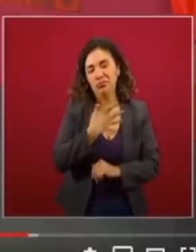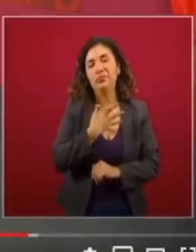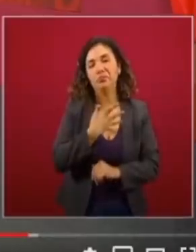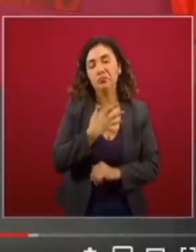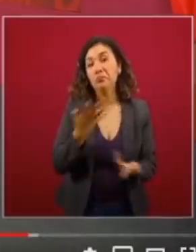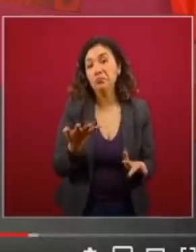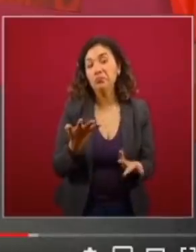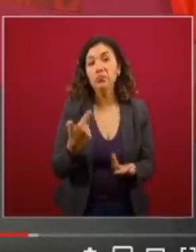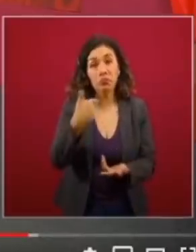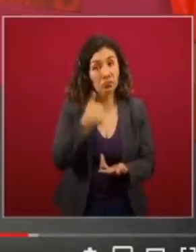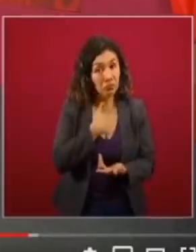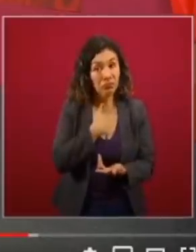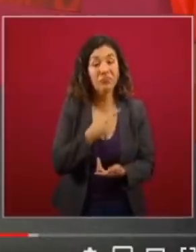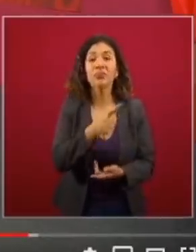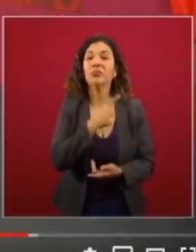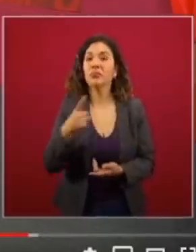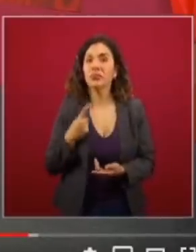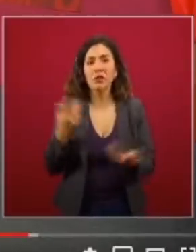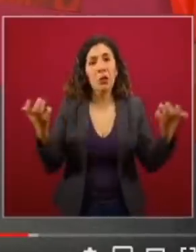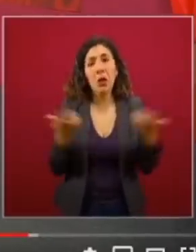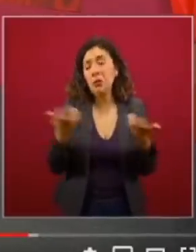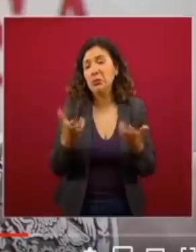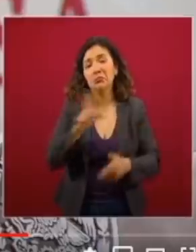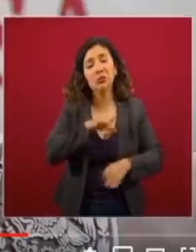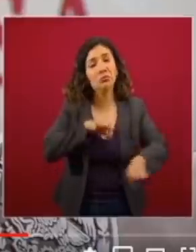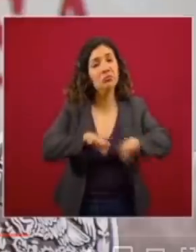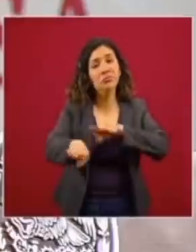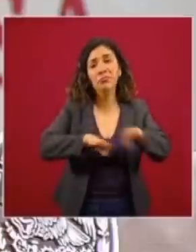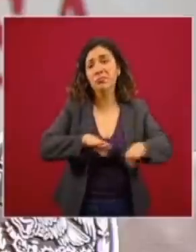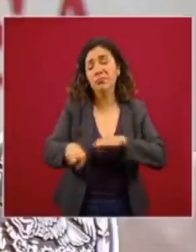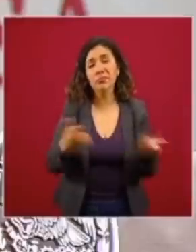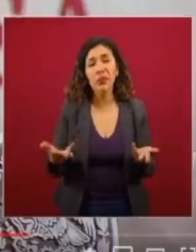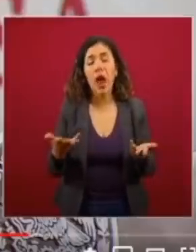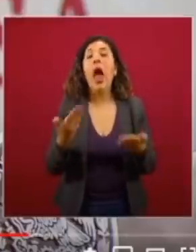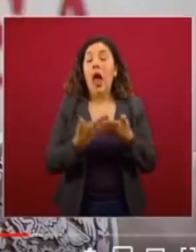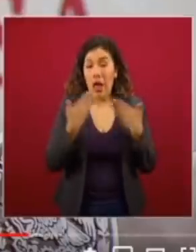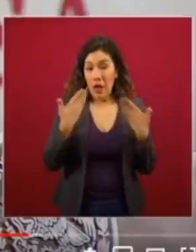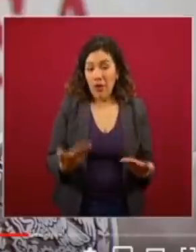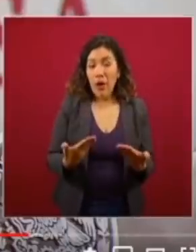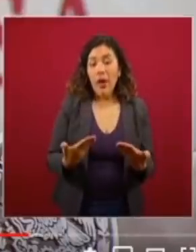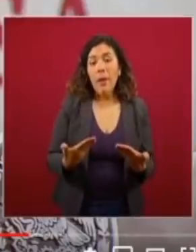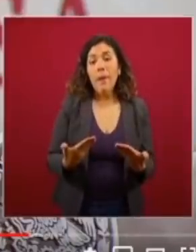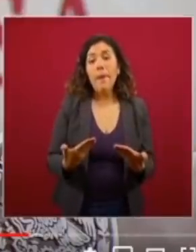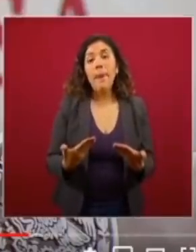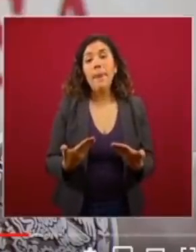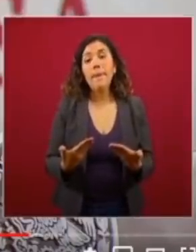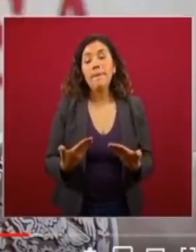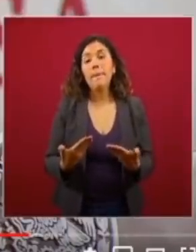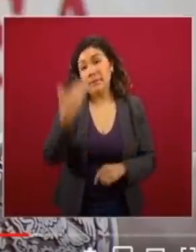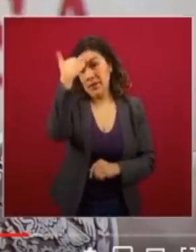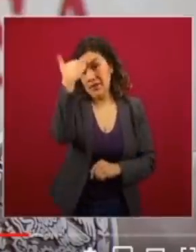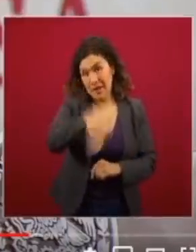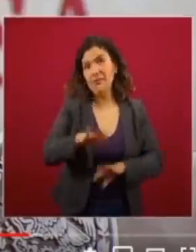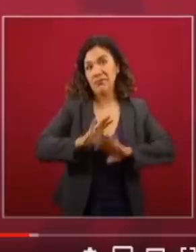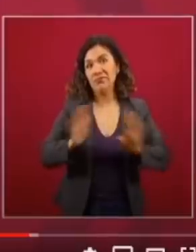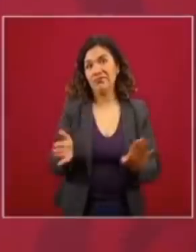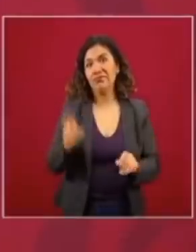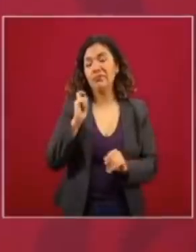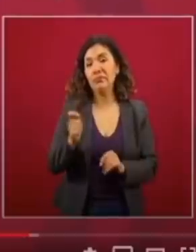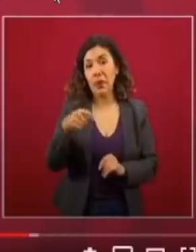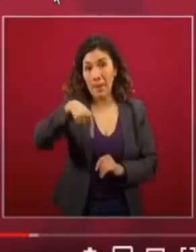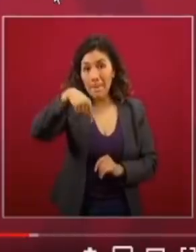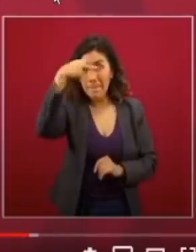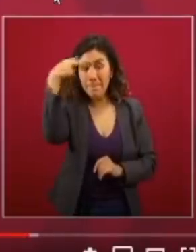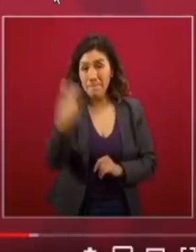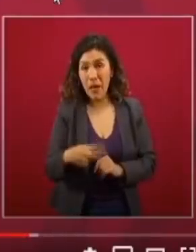Entonces, pues nosotros tenemos que actuar. Ahora ya se sabe de